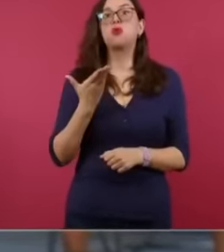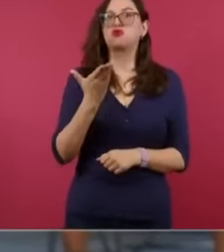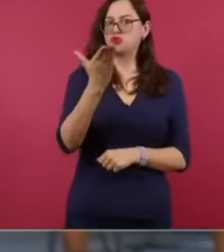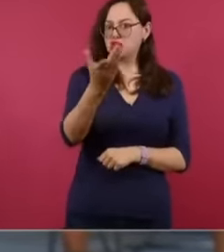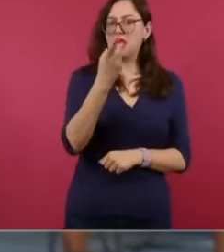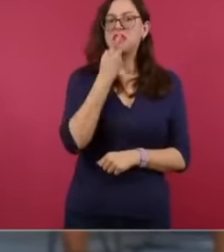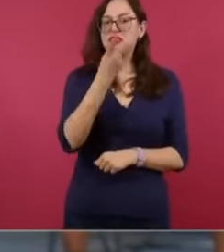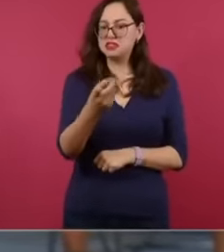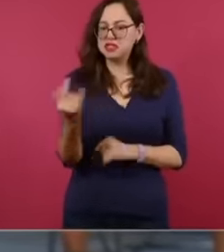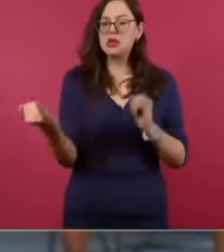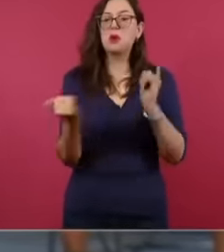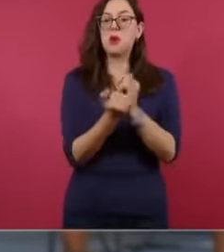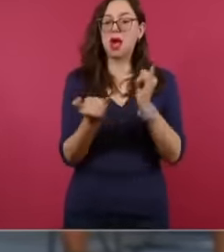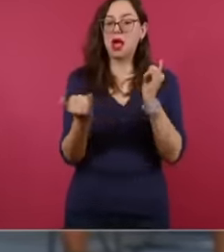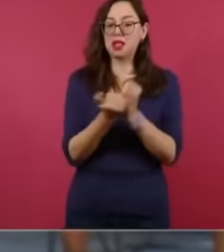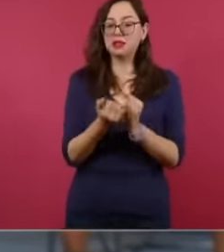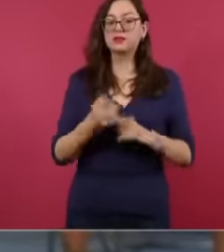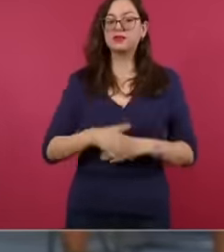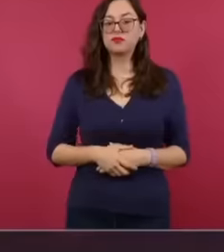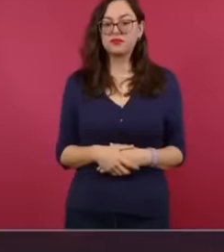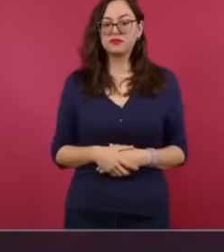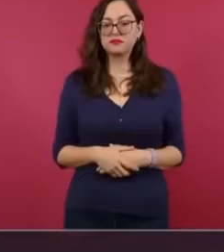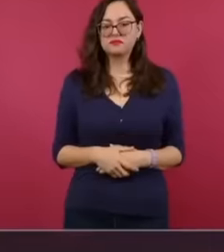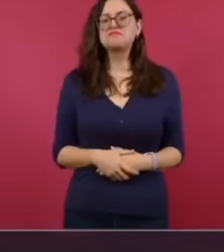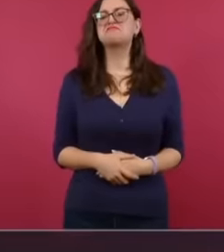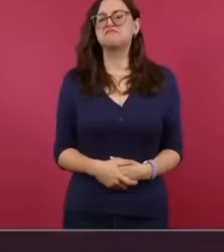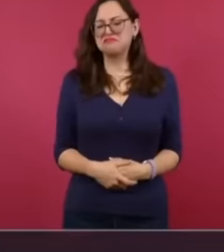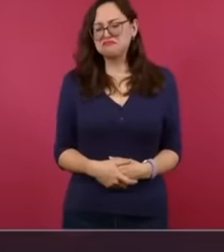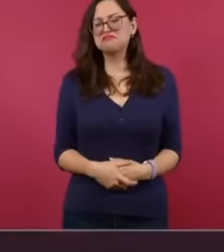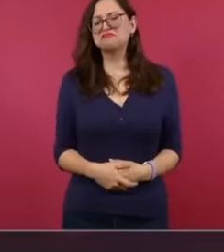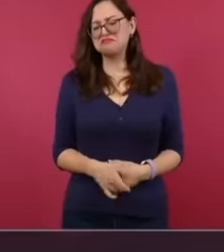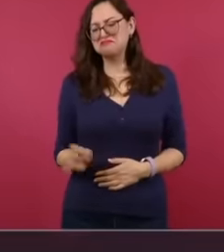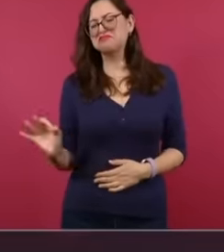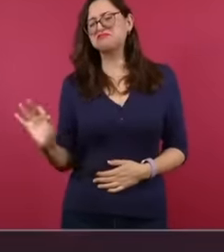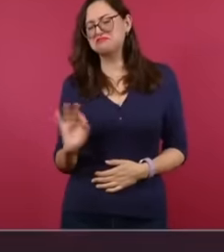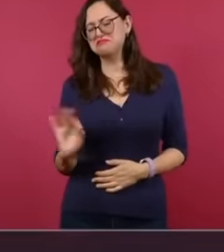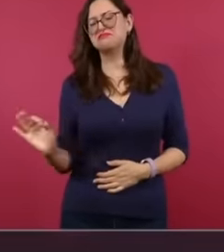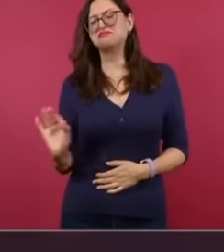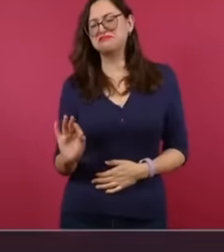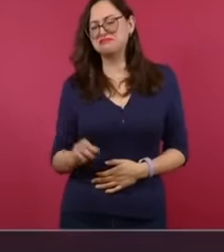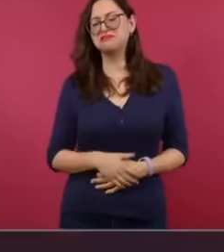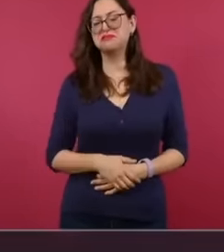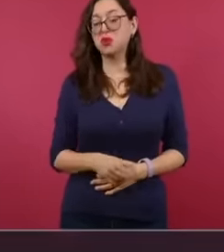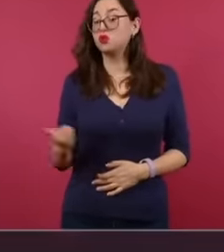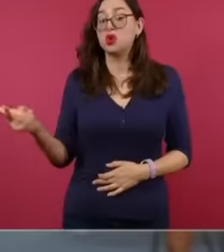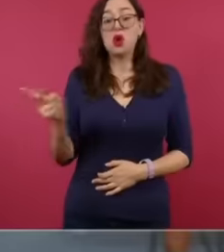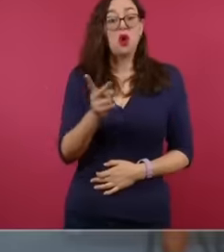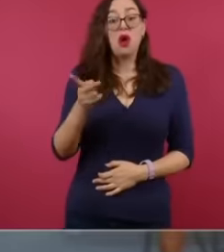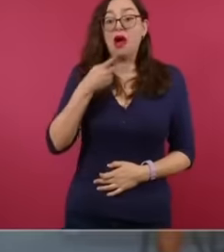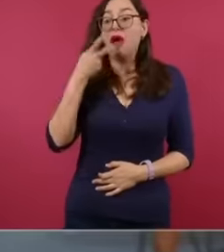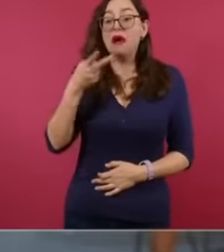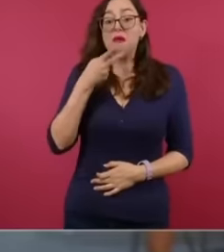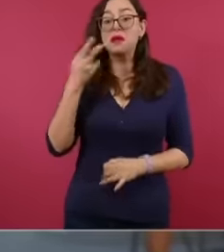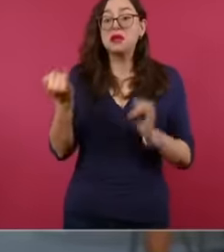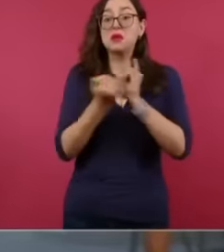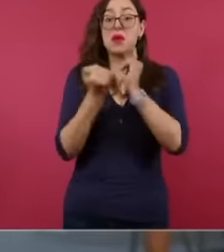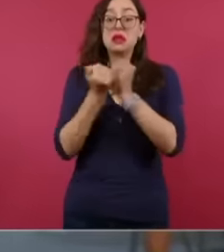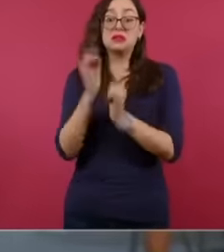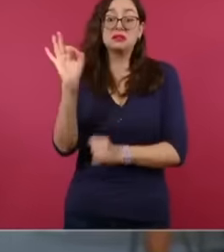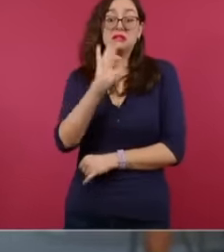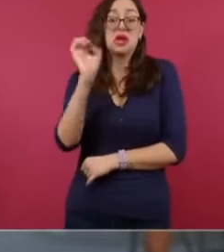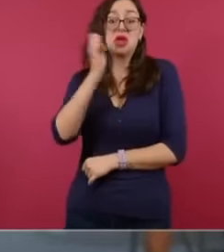a usted 2-3 veces. Sí. ¿Usted dónde puede la agarró? Puede ser. Hay otra que repiten también igual. Dije yo, pues se han de haber educado juntos,